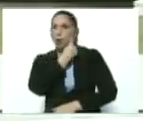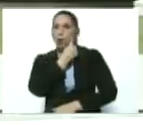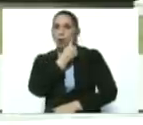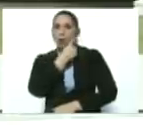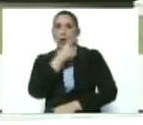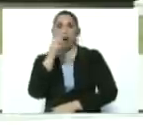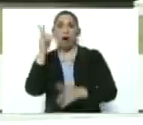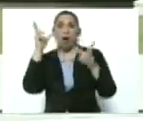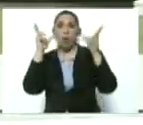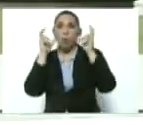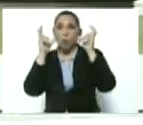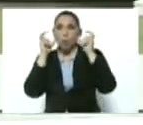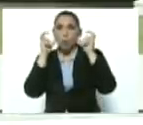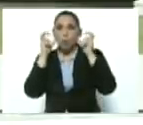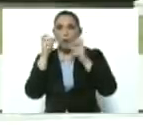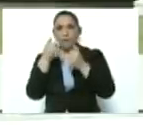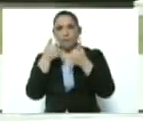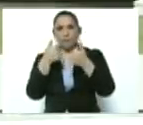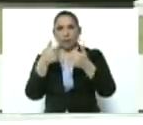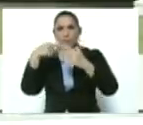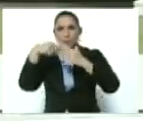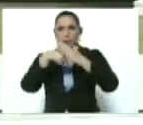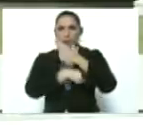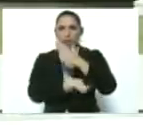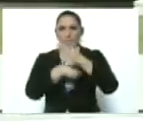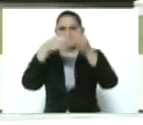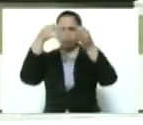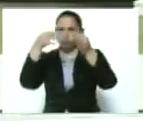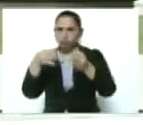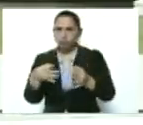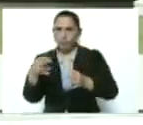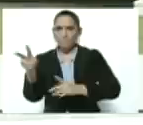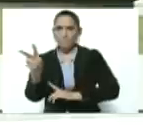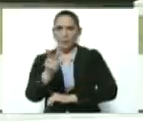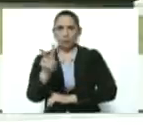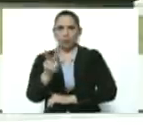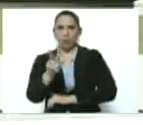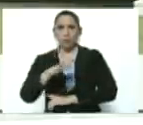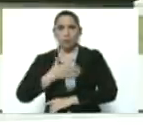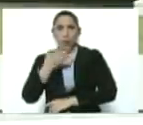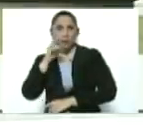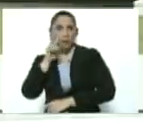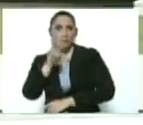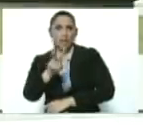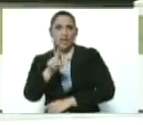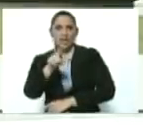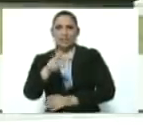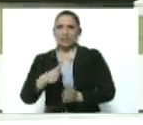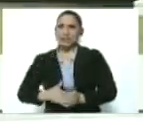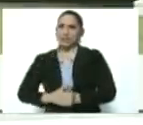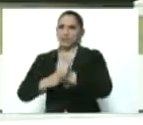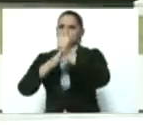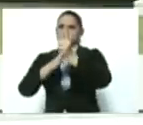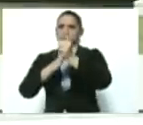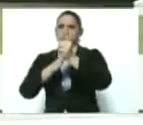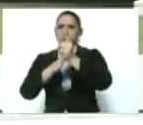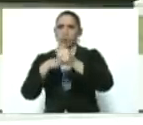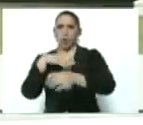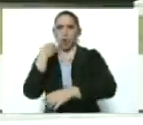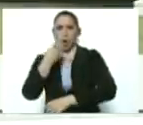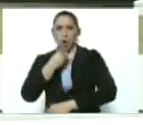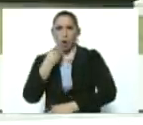la profundidad de la realidad venezolana y puede haber este liderazgo joven